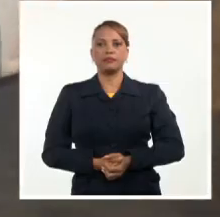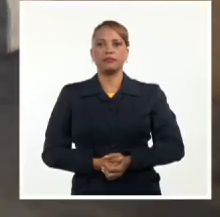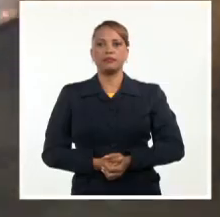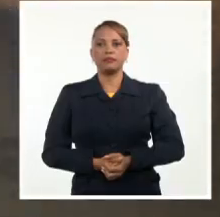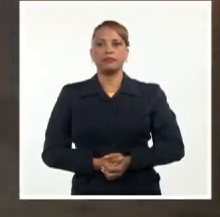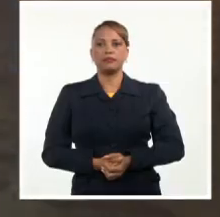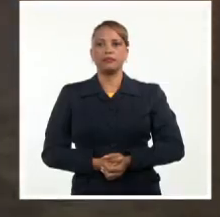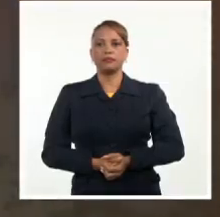de la televisión cubana